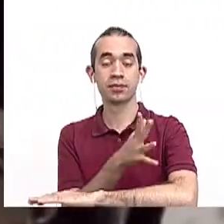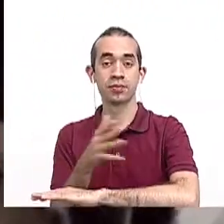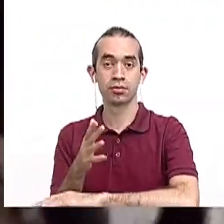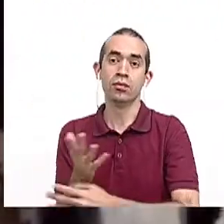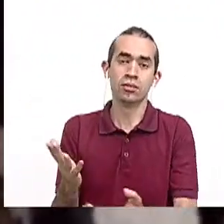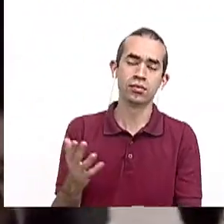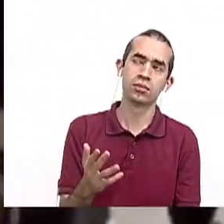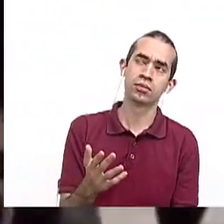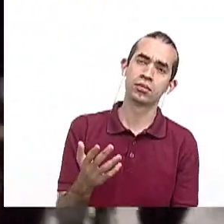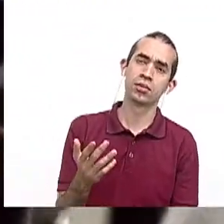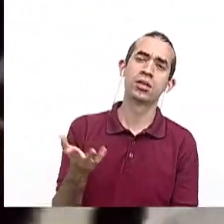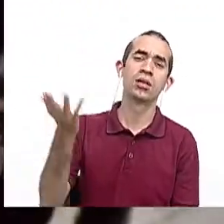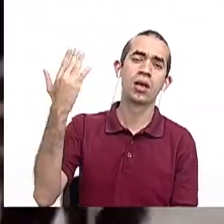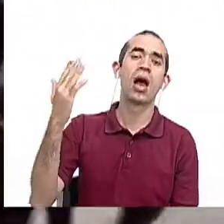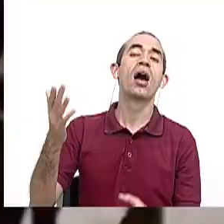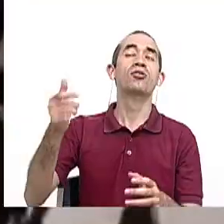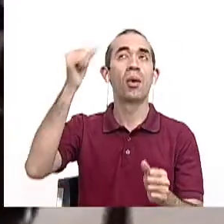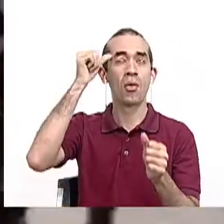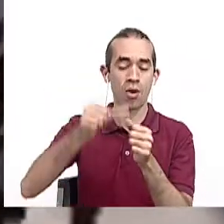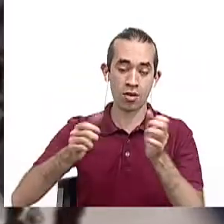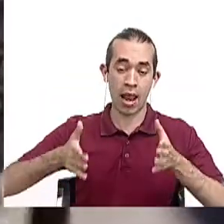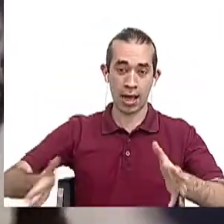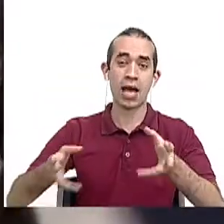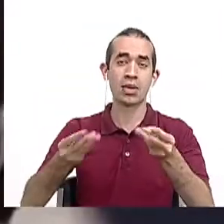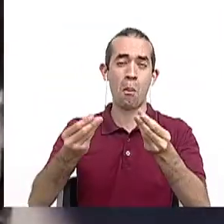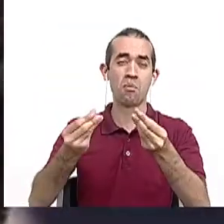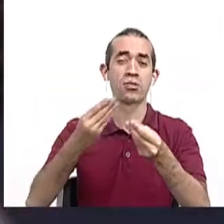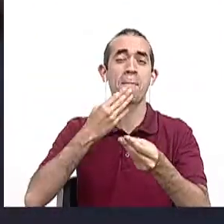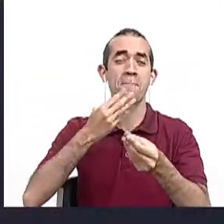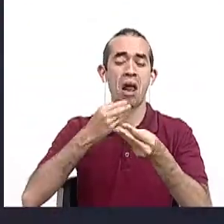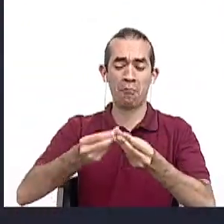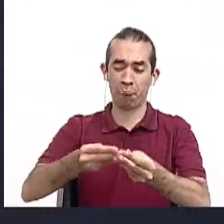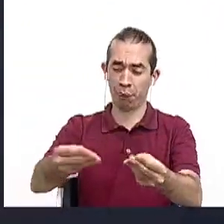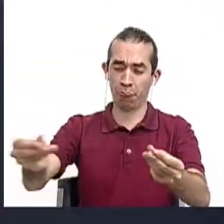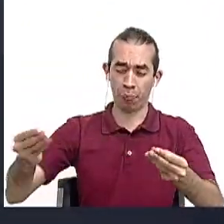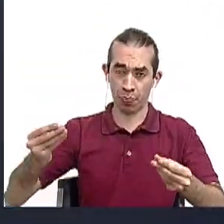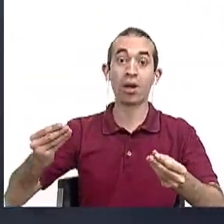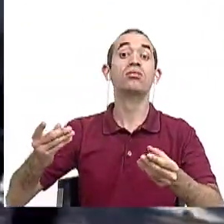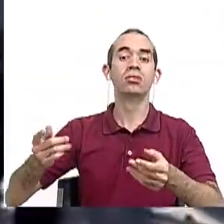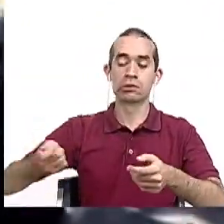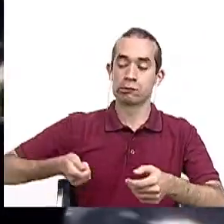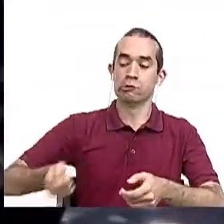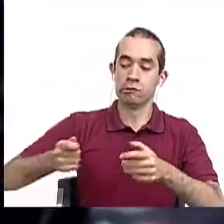Porque había mucha miel en la carretera y un día subiendo ahí de la cooperativa para arriba,